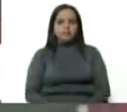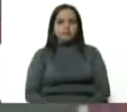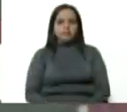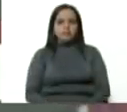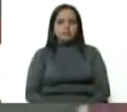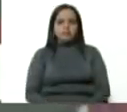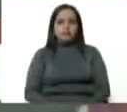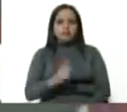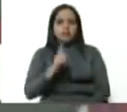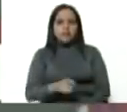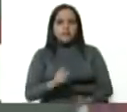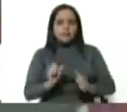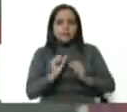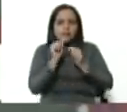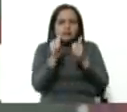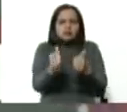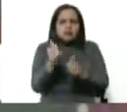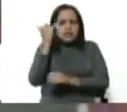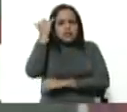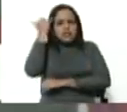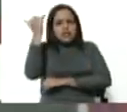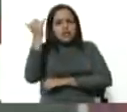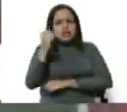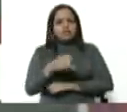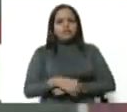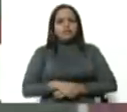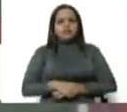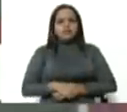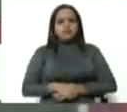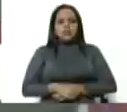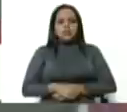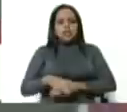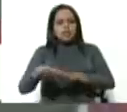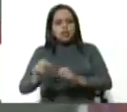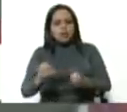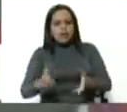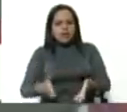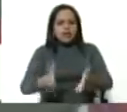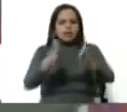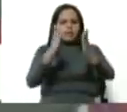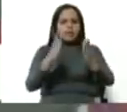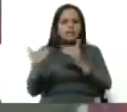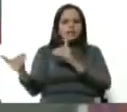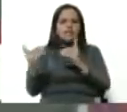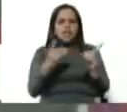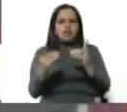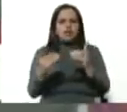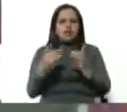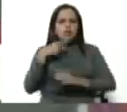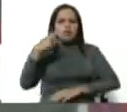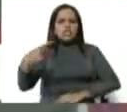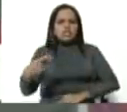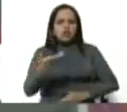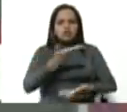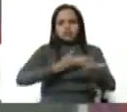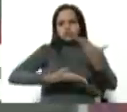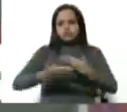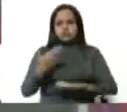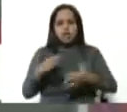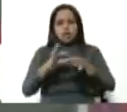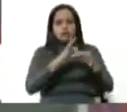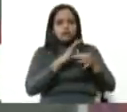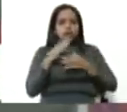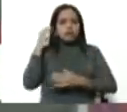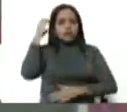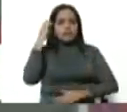surgió la idea de tomar el camino del diálogo político y diplomático entre la Unión